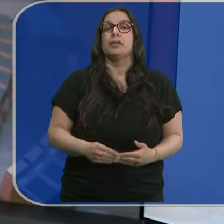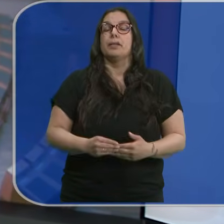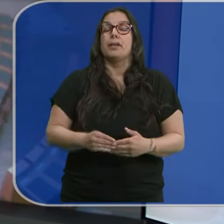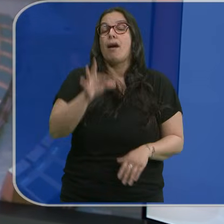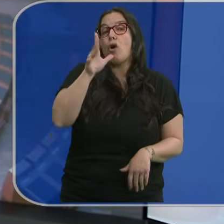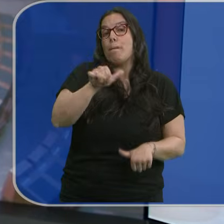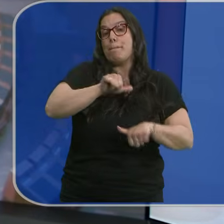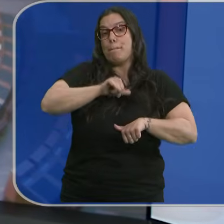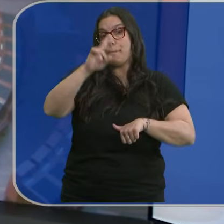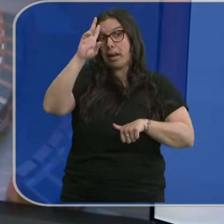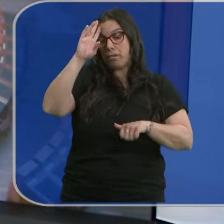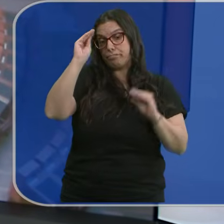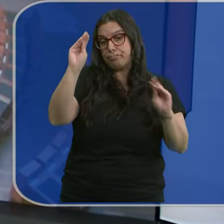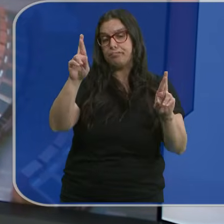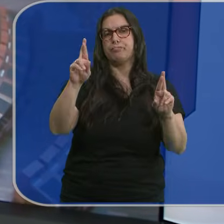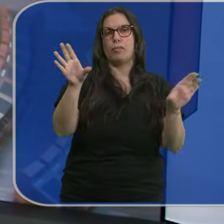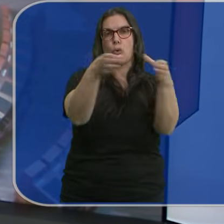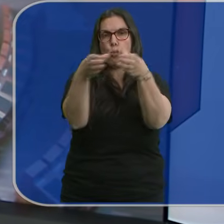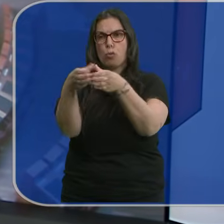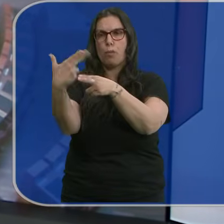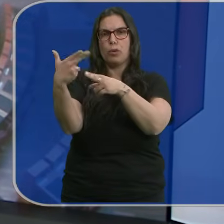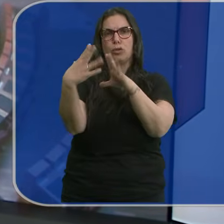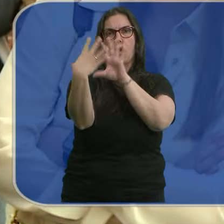lo que espera es que los partidos alcancen acuerdos pronto.